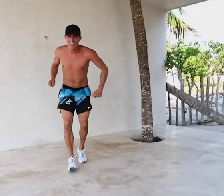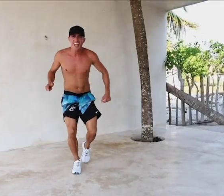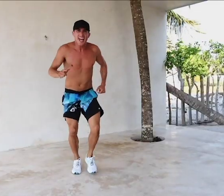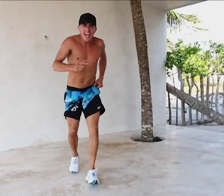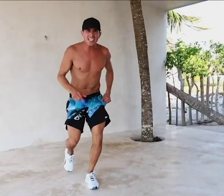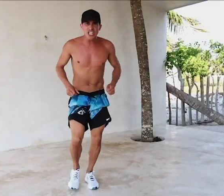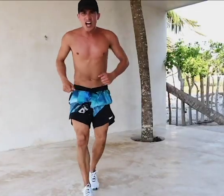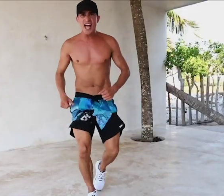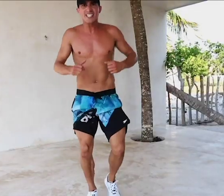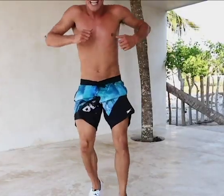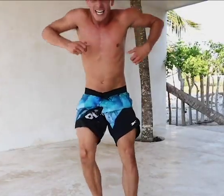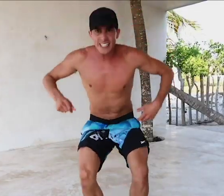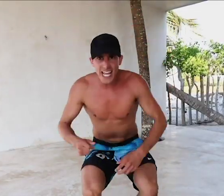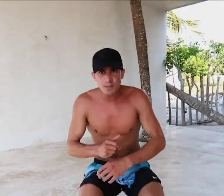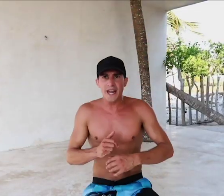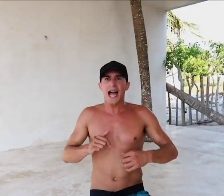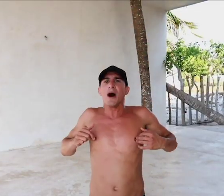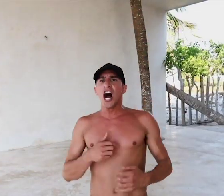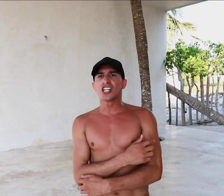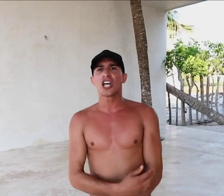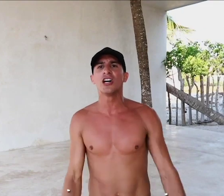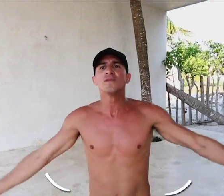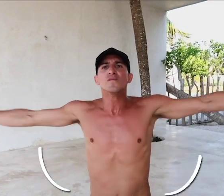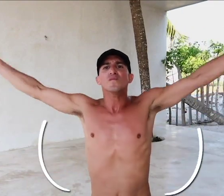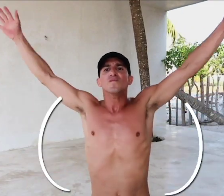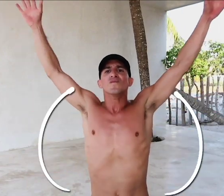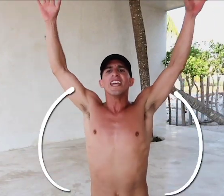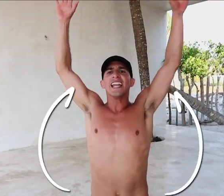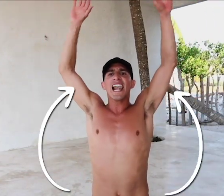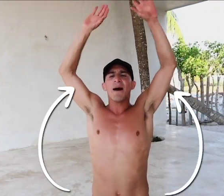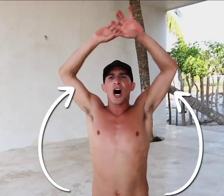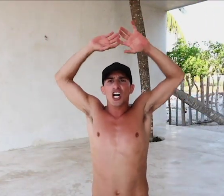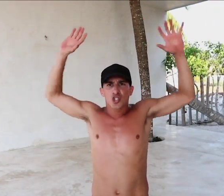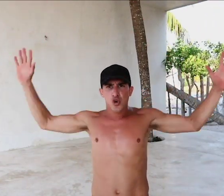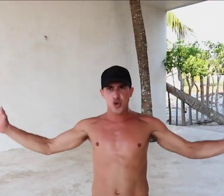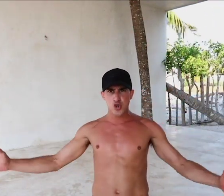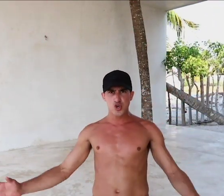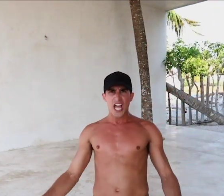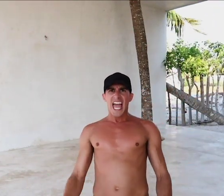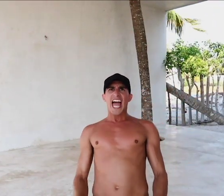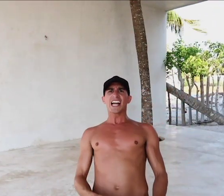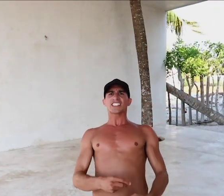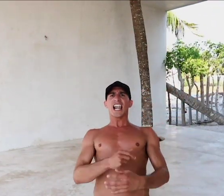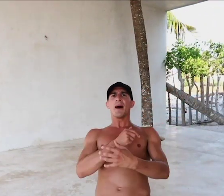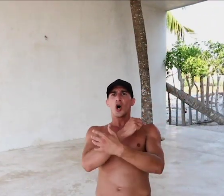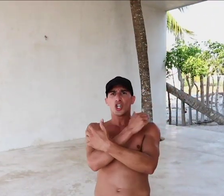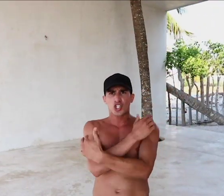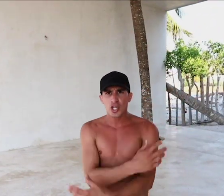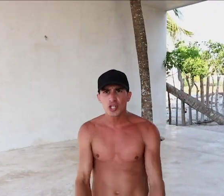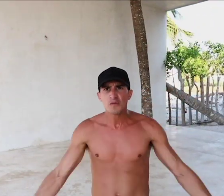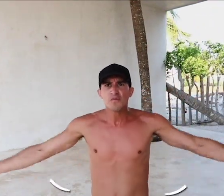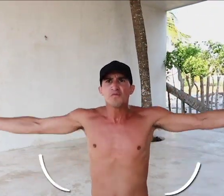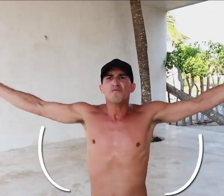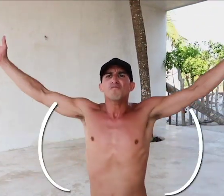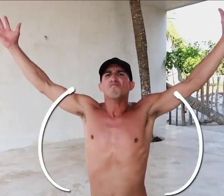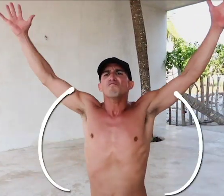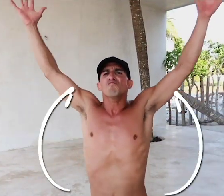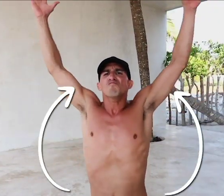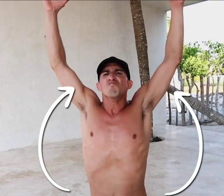eso es respiremos inhalamos exhalamos